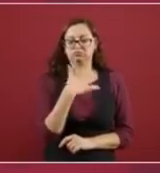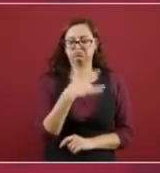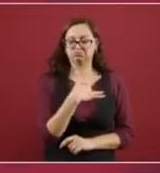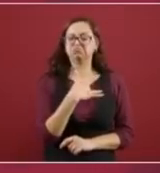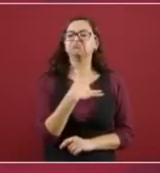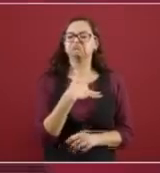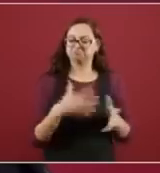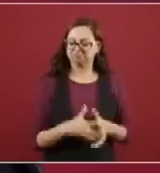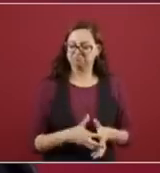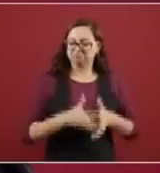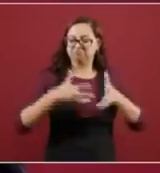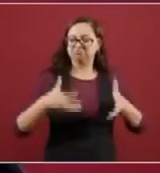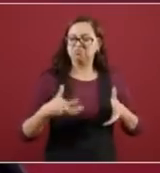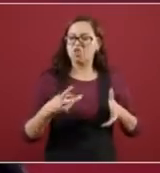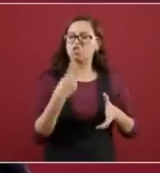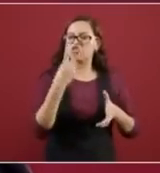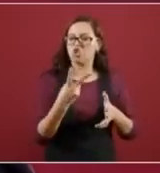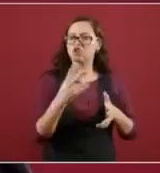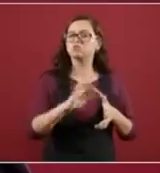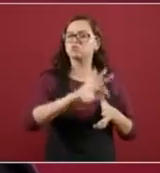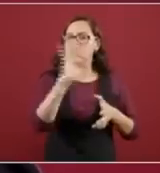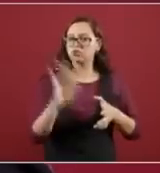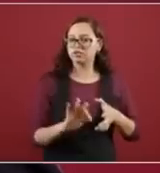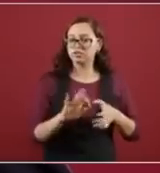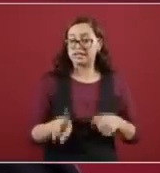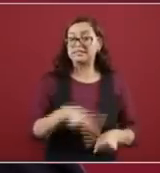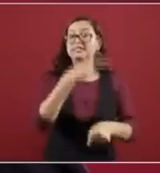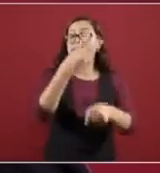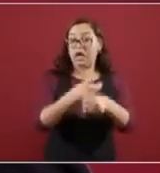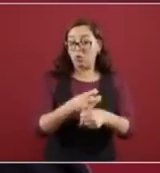2%. Y el año próximo vamos a crecer ya